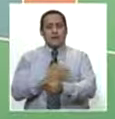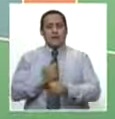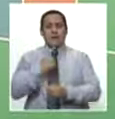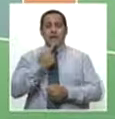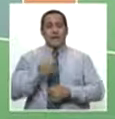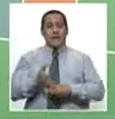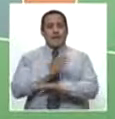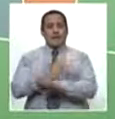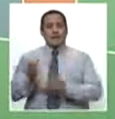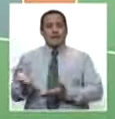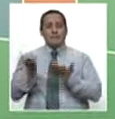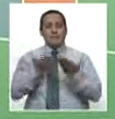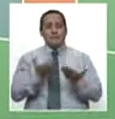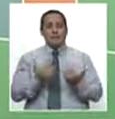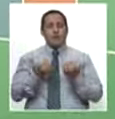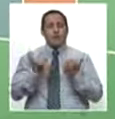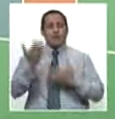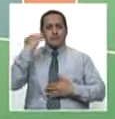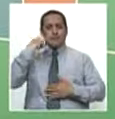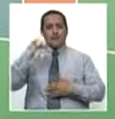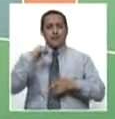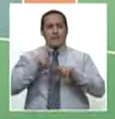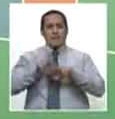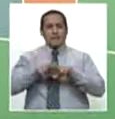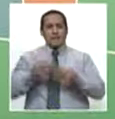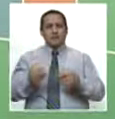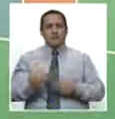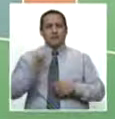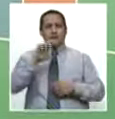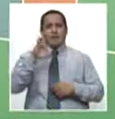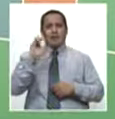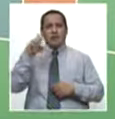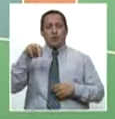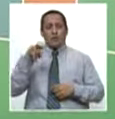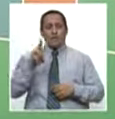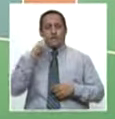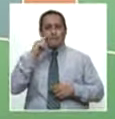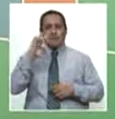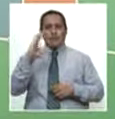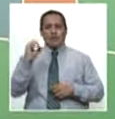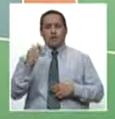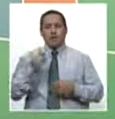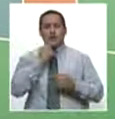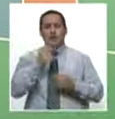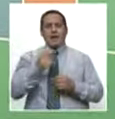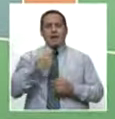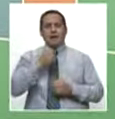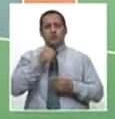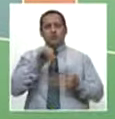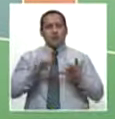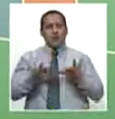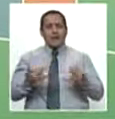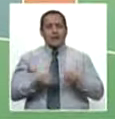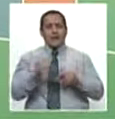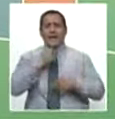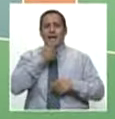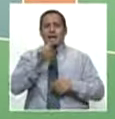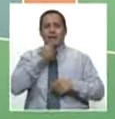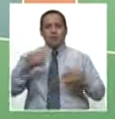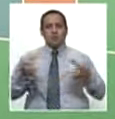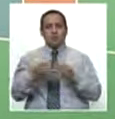Él fue invitado para viajar a Argentina por León Guieco para justamente tocar y cantar con el grupo